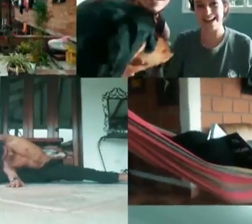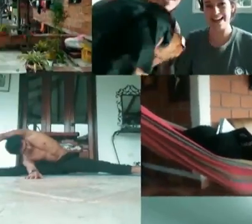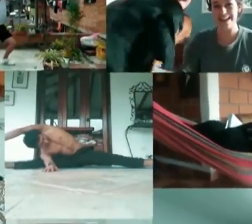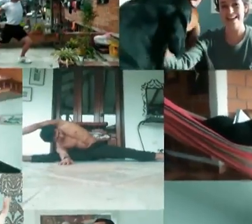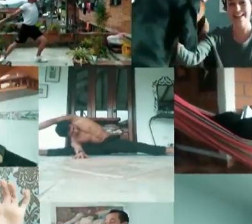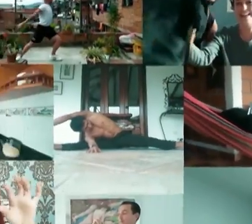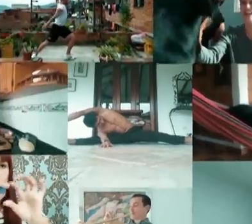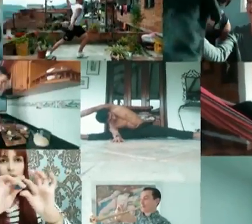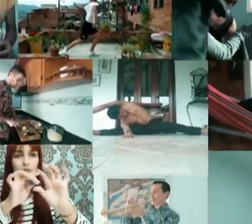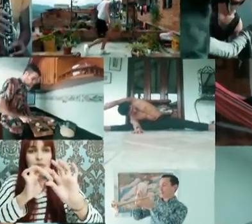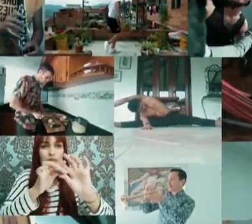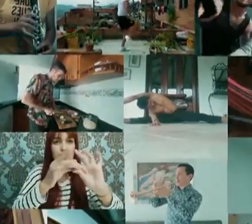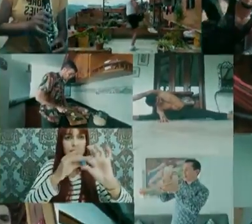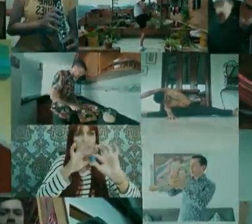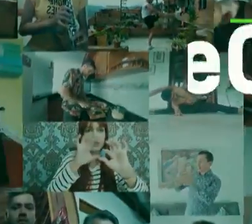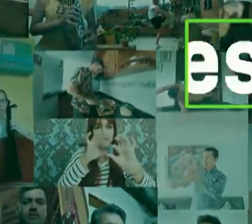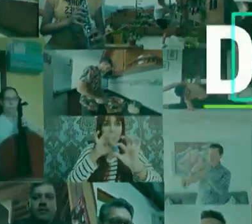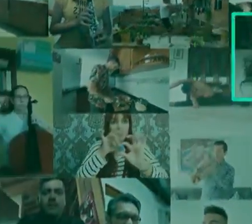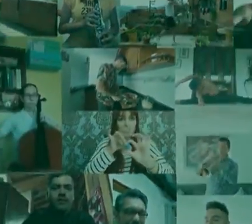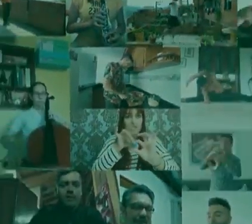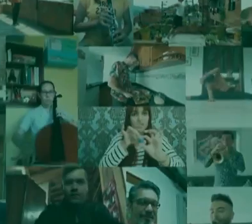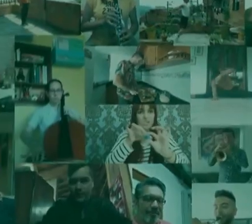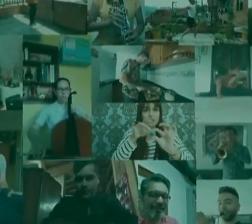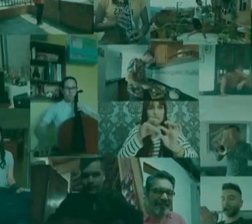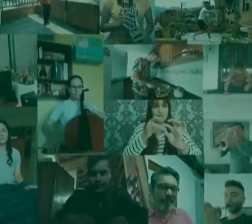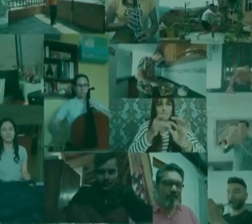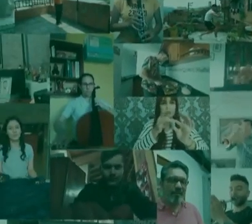Antioquia es la casa de todos.